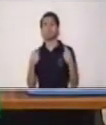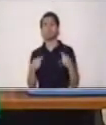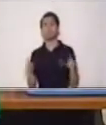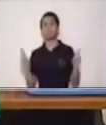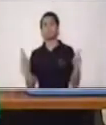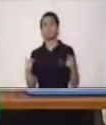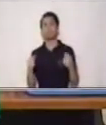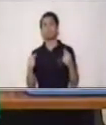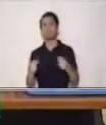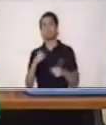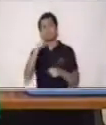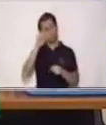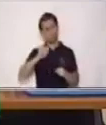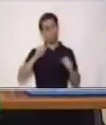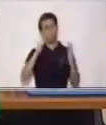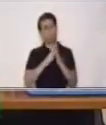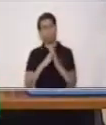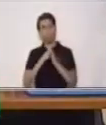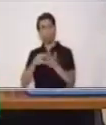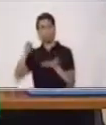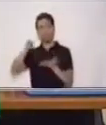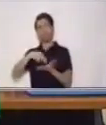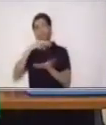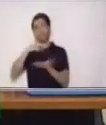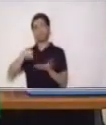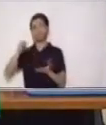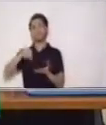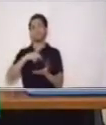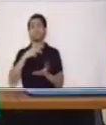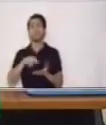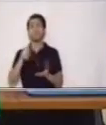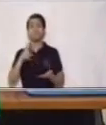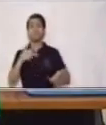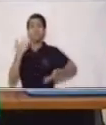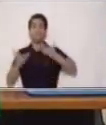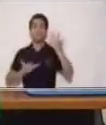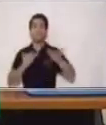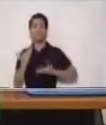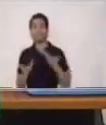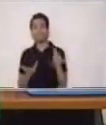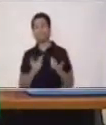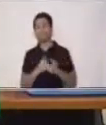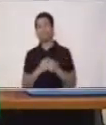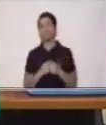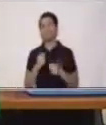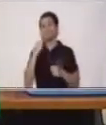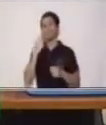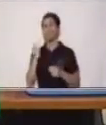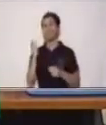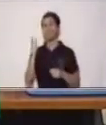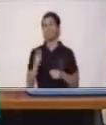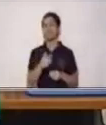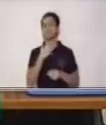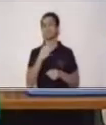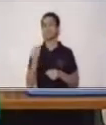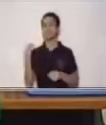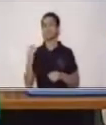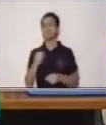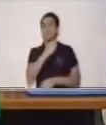Puedes en casa bailar, puedes soltarte y expresar tus emociones, y la canción dice así: viejo hospital de